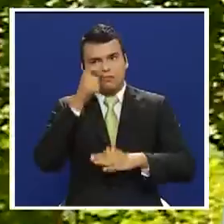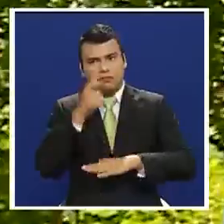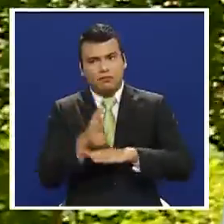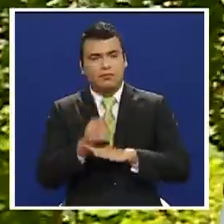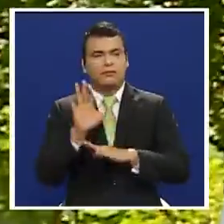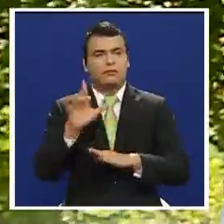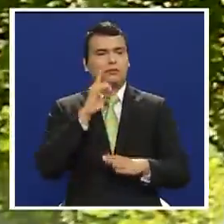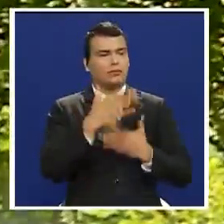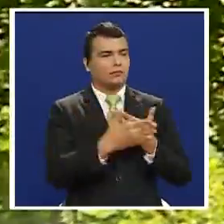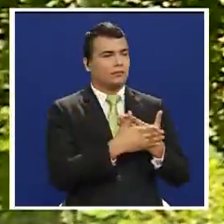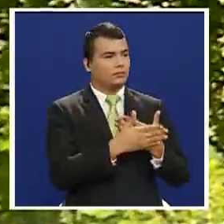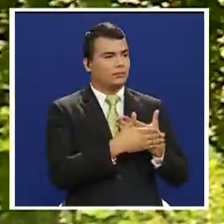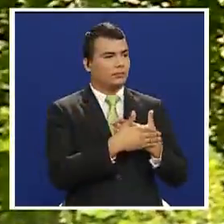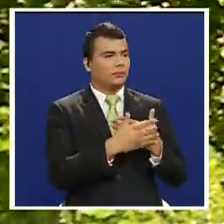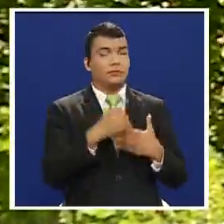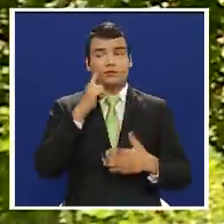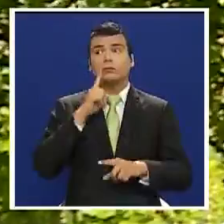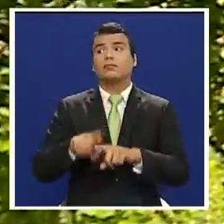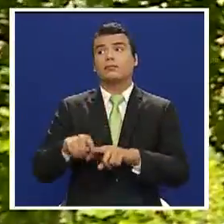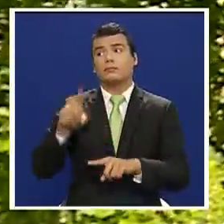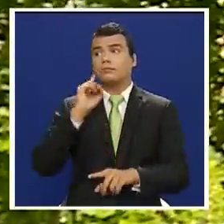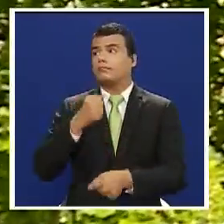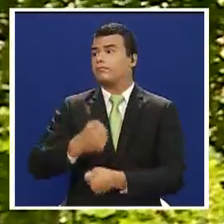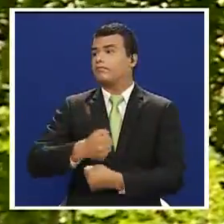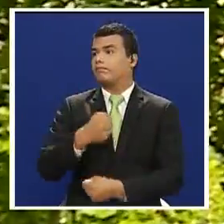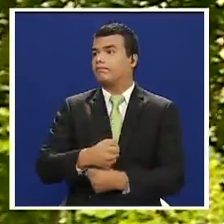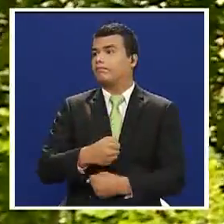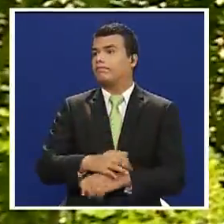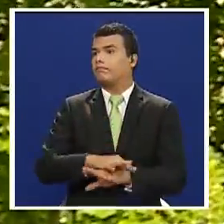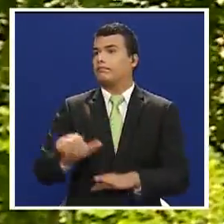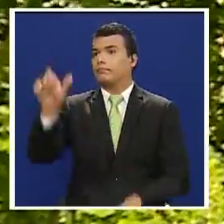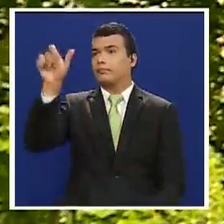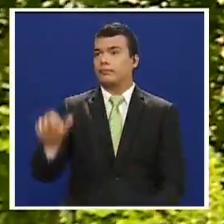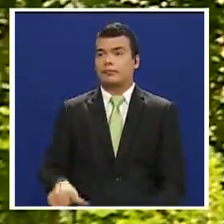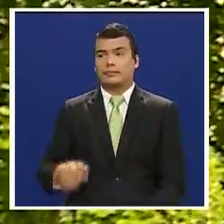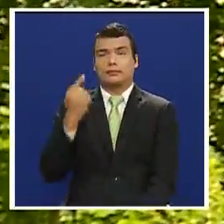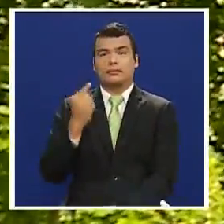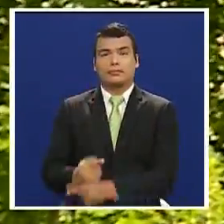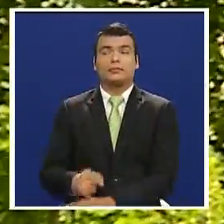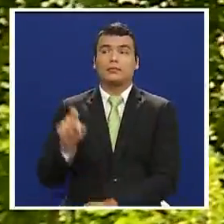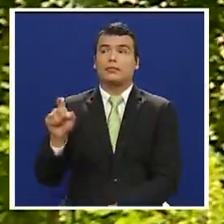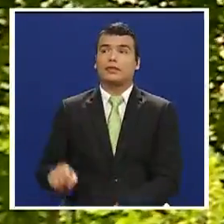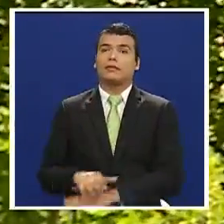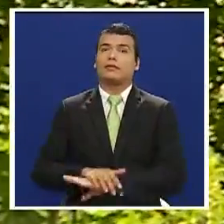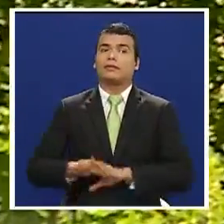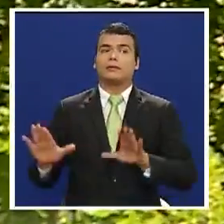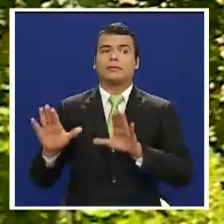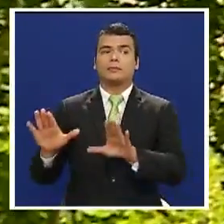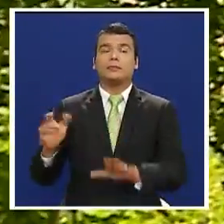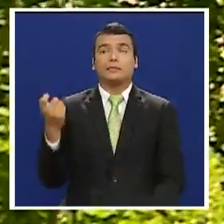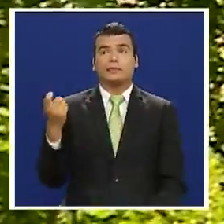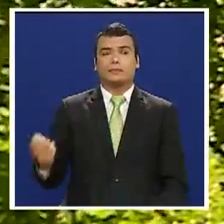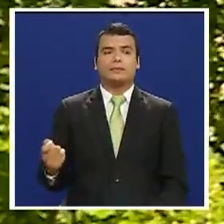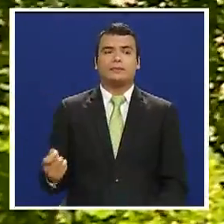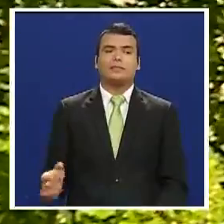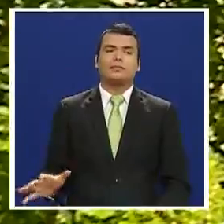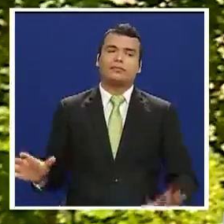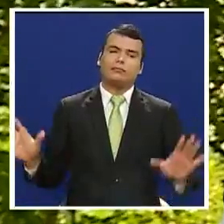marcó sus vidas durante la infancia, la nueva descendencia tuvo la oportunidad no solo de dejar atrás la escasez, sino de prepararse en